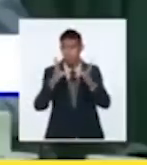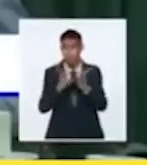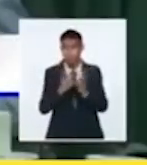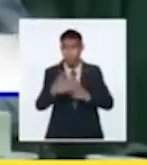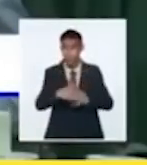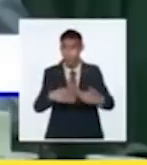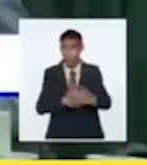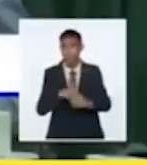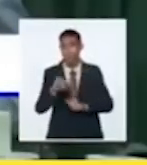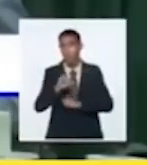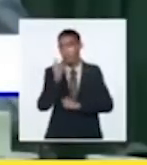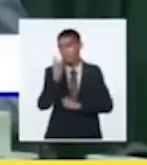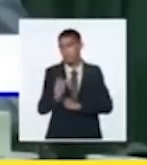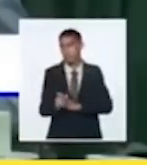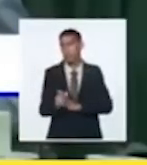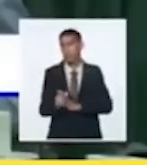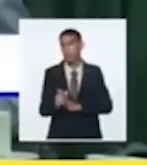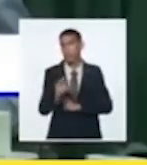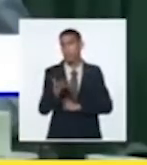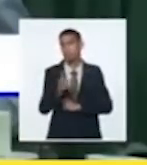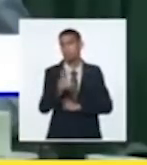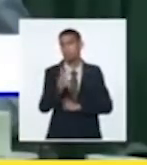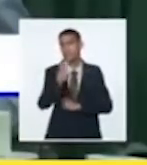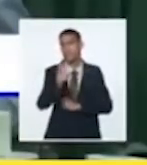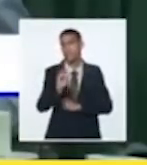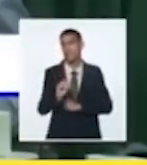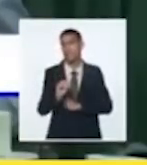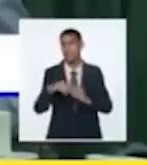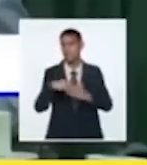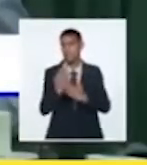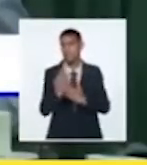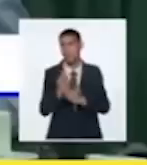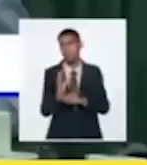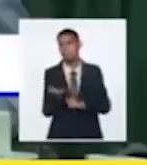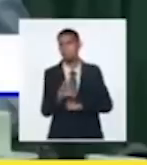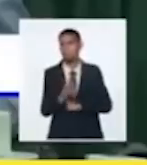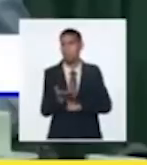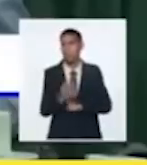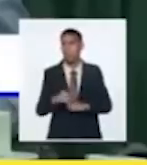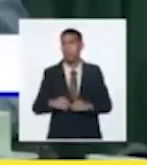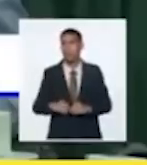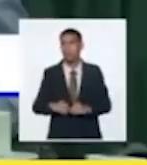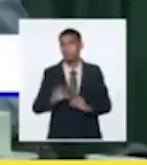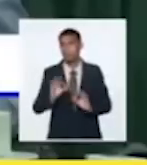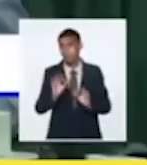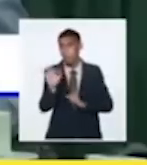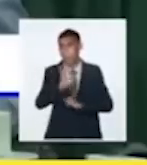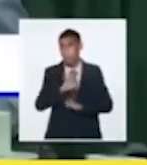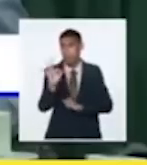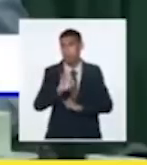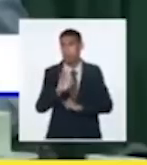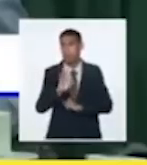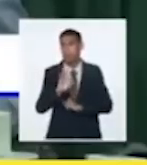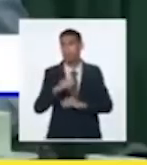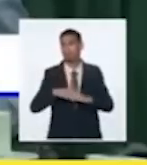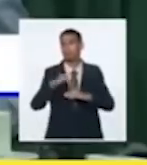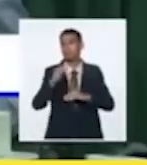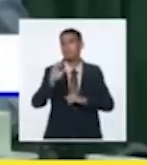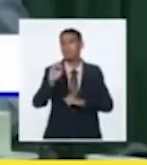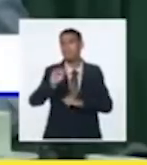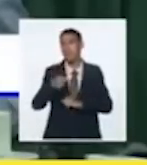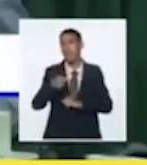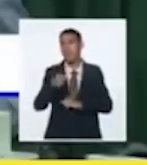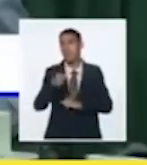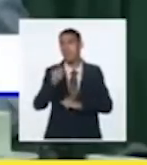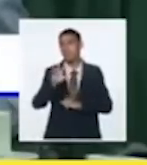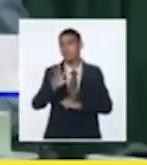de clientes con más de 30 días están en los mínimos. Por ciento prácticamente no llega ni al